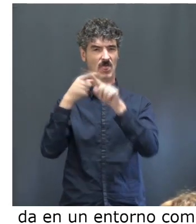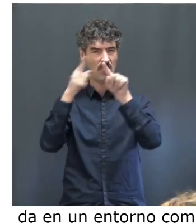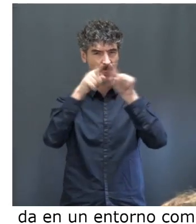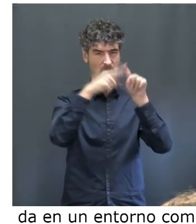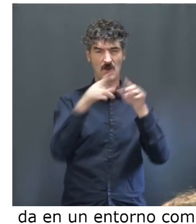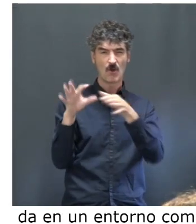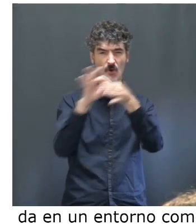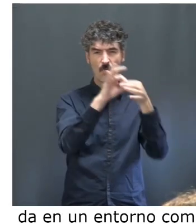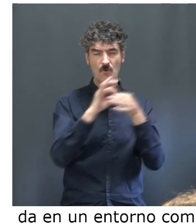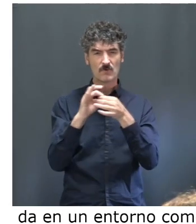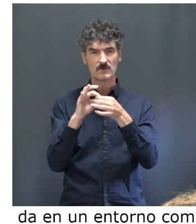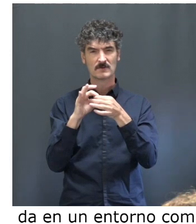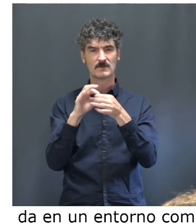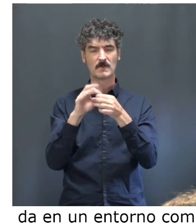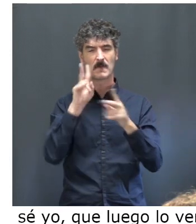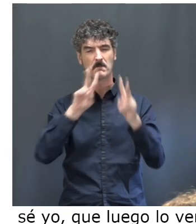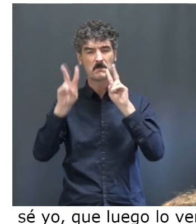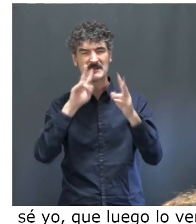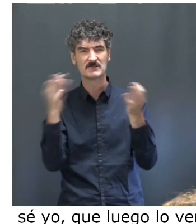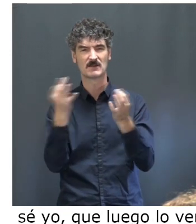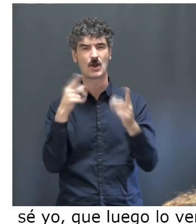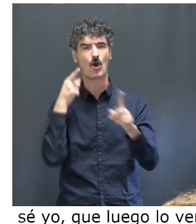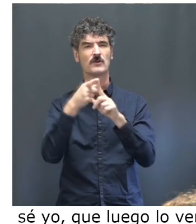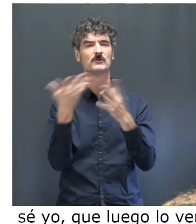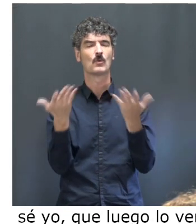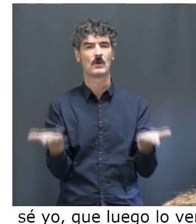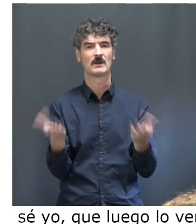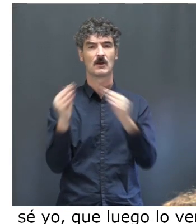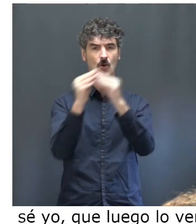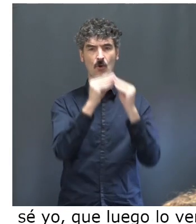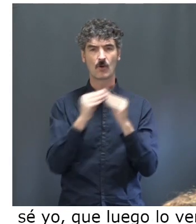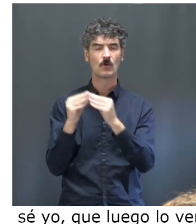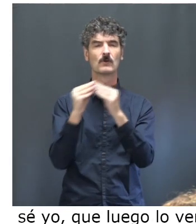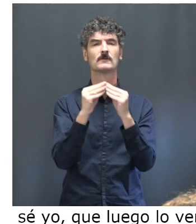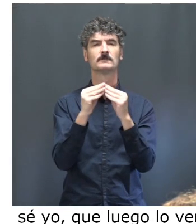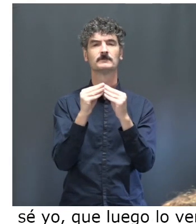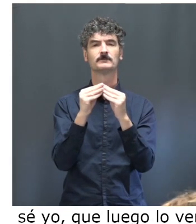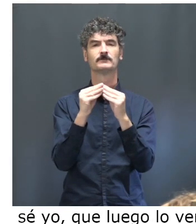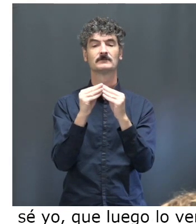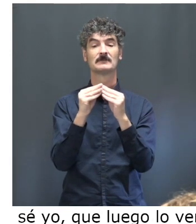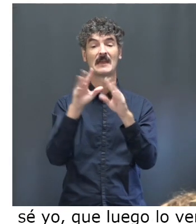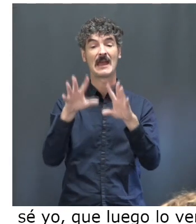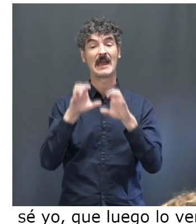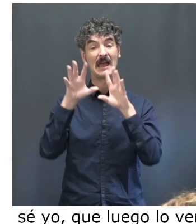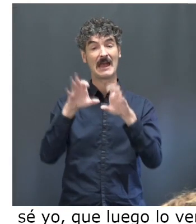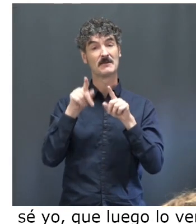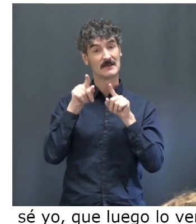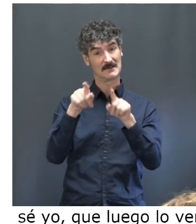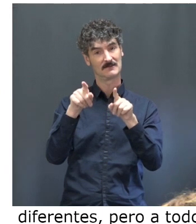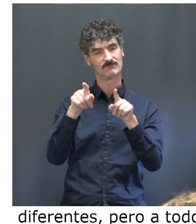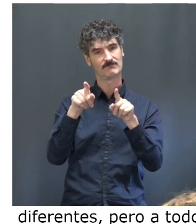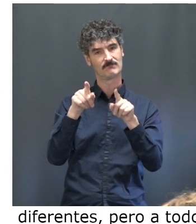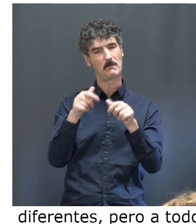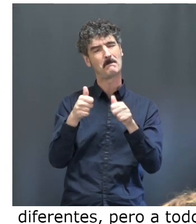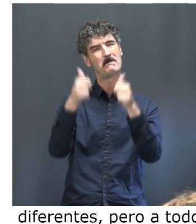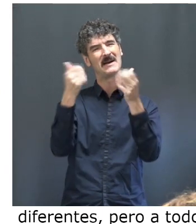une esta visión o este objetivo común de que estos aprendizajes sean cada vez